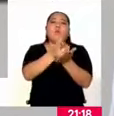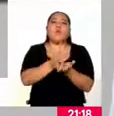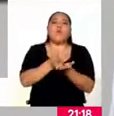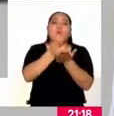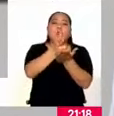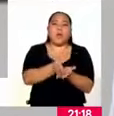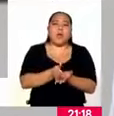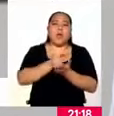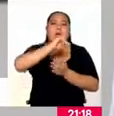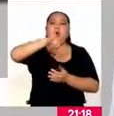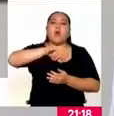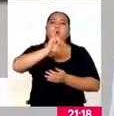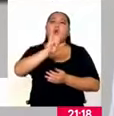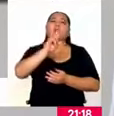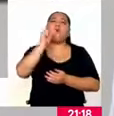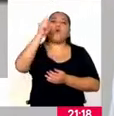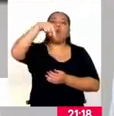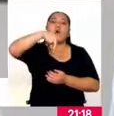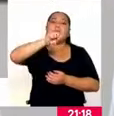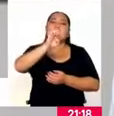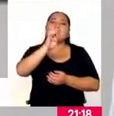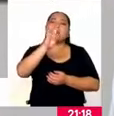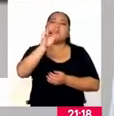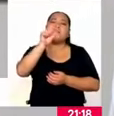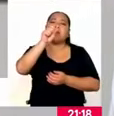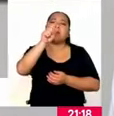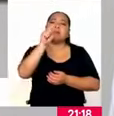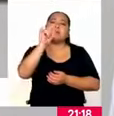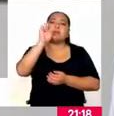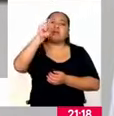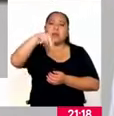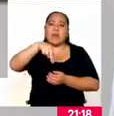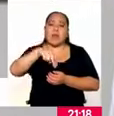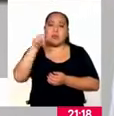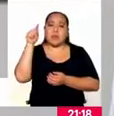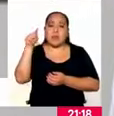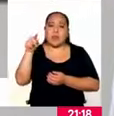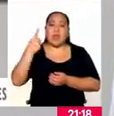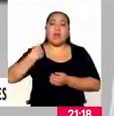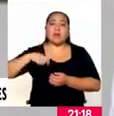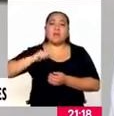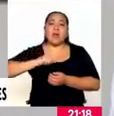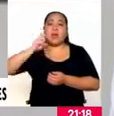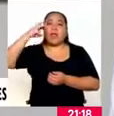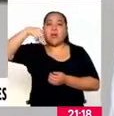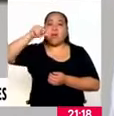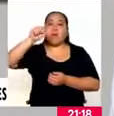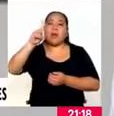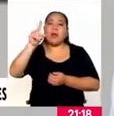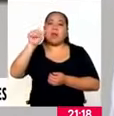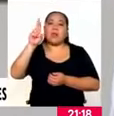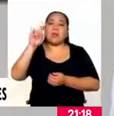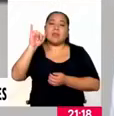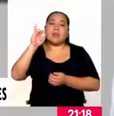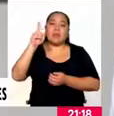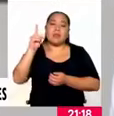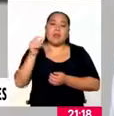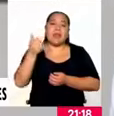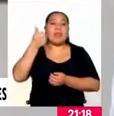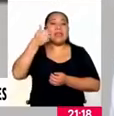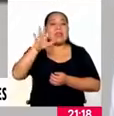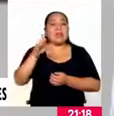Juan Sebastián Elcano desde la ciudad de Madrid al puerto del Callao en el periodo del 15 al 20 de